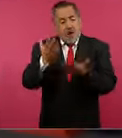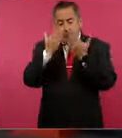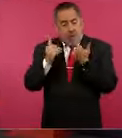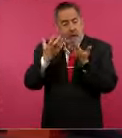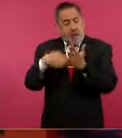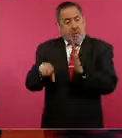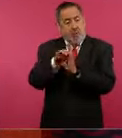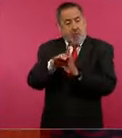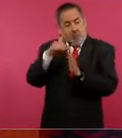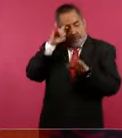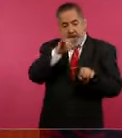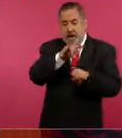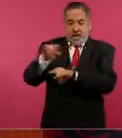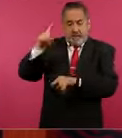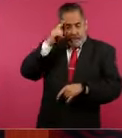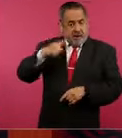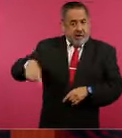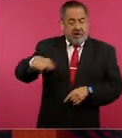los